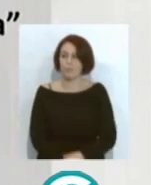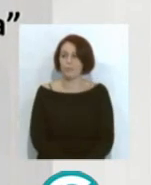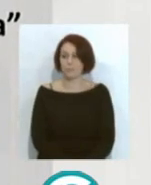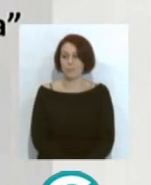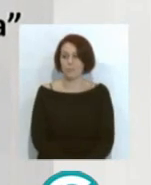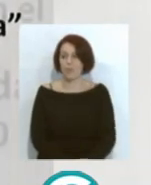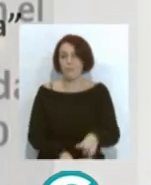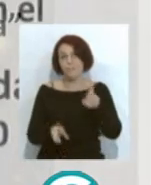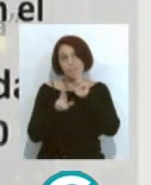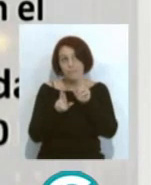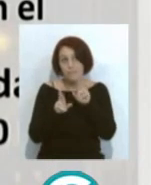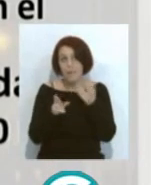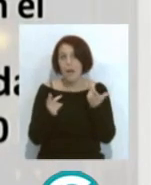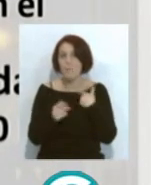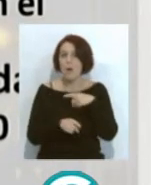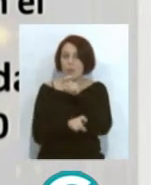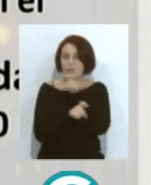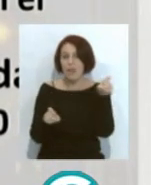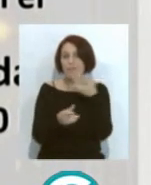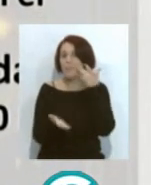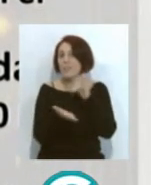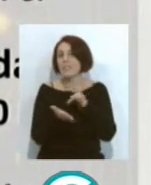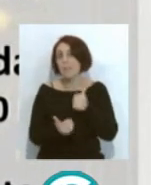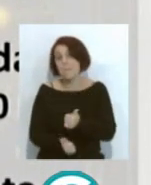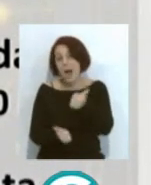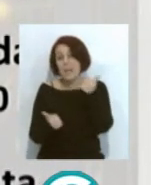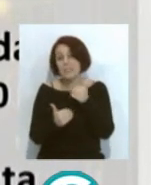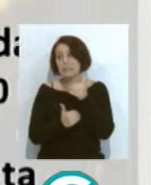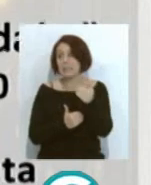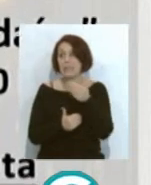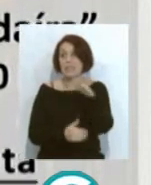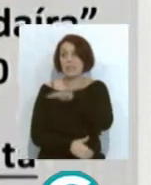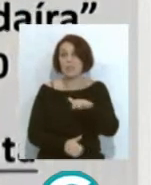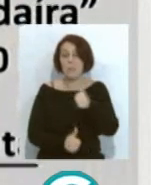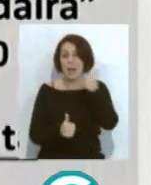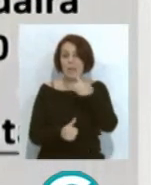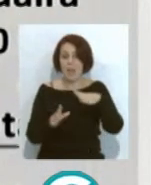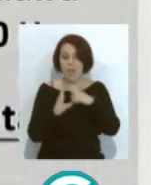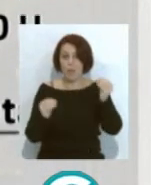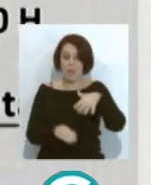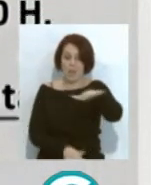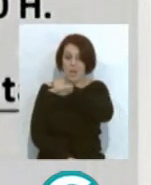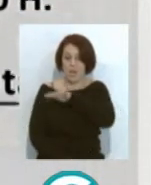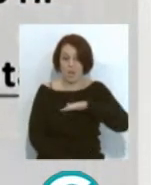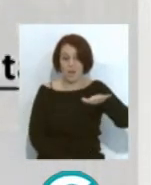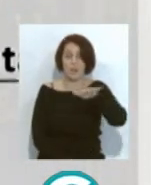contentos. Esperamos anunciar más fechas en más localidades de Andalucía, pero